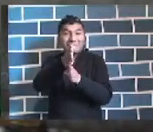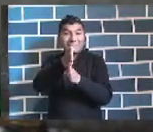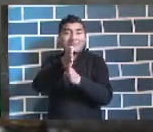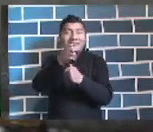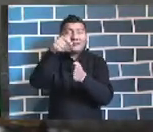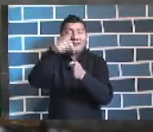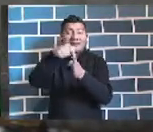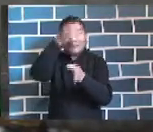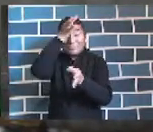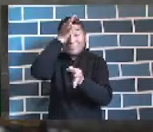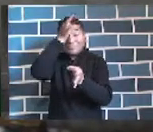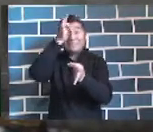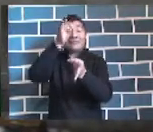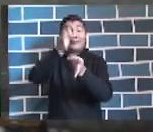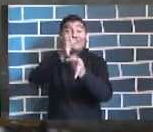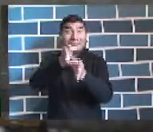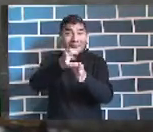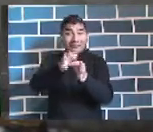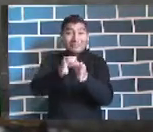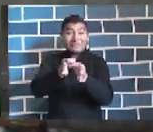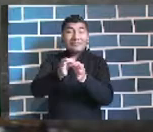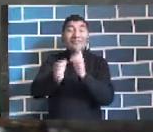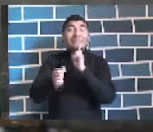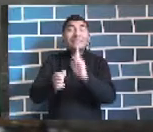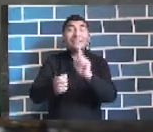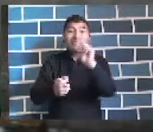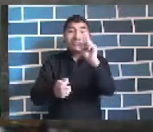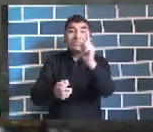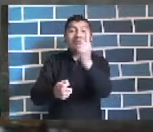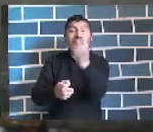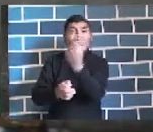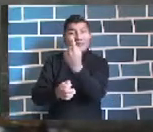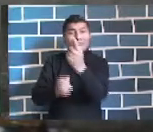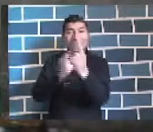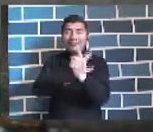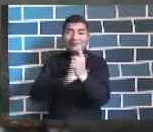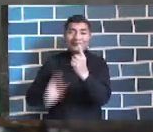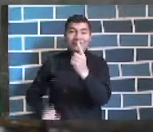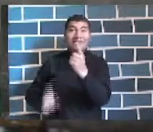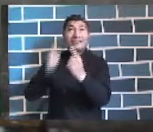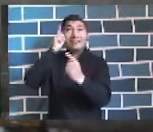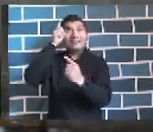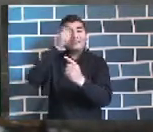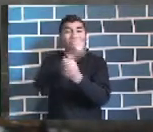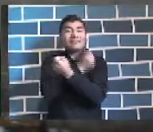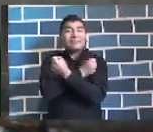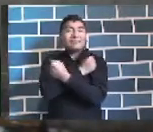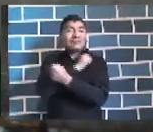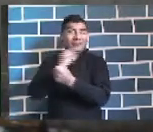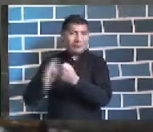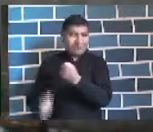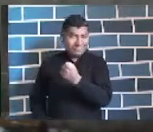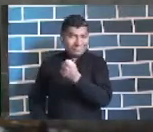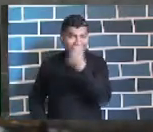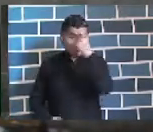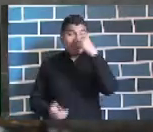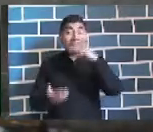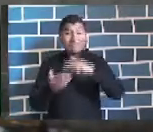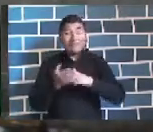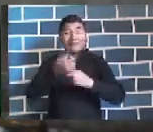de la fe del creyente es solamente Cristo el Señor. Por eso la fe